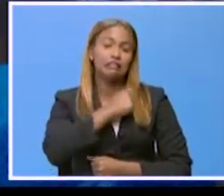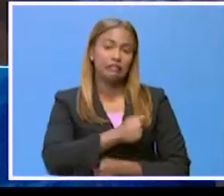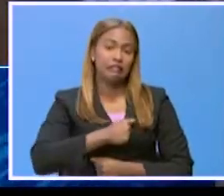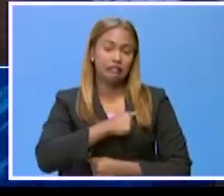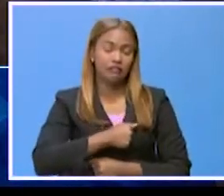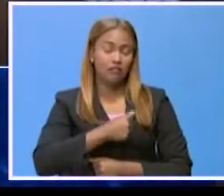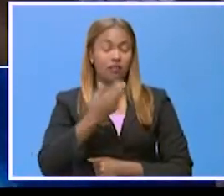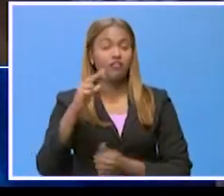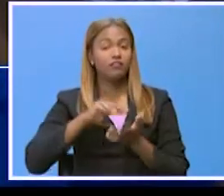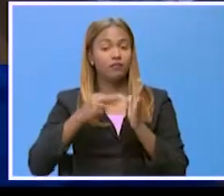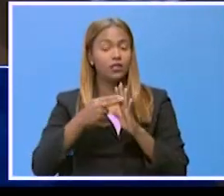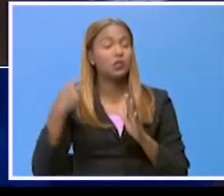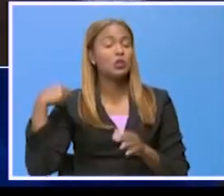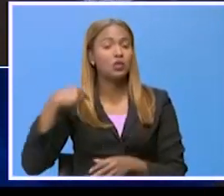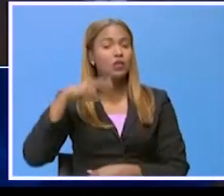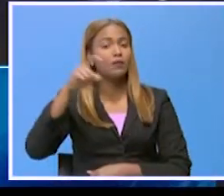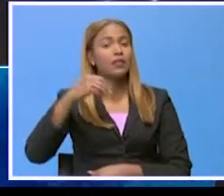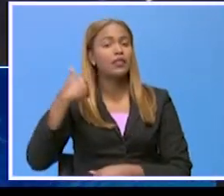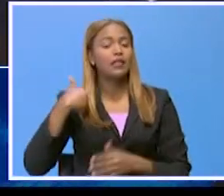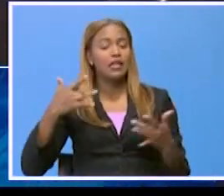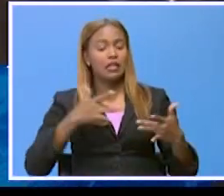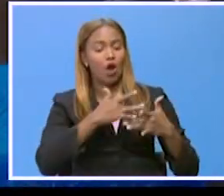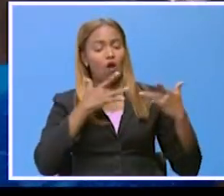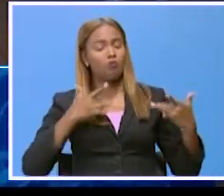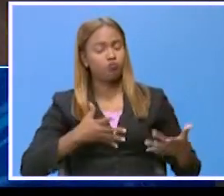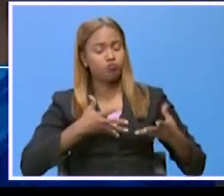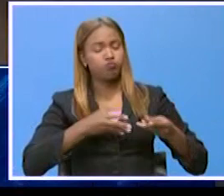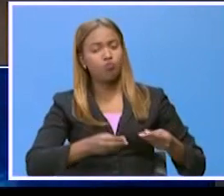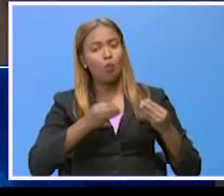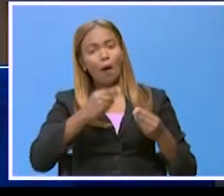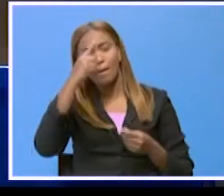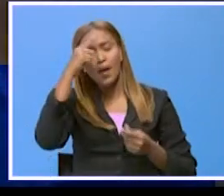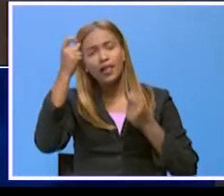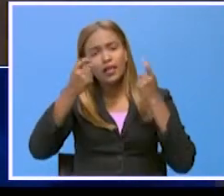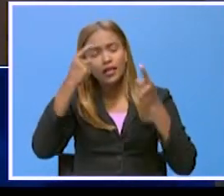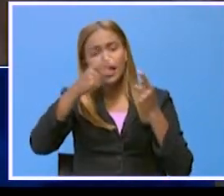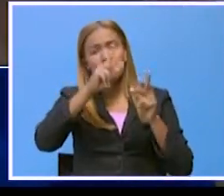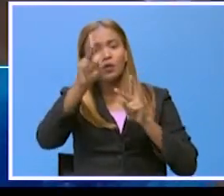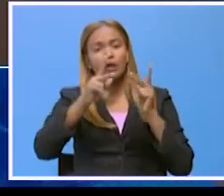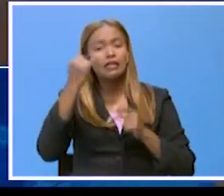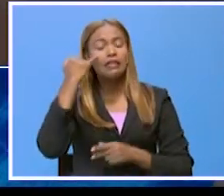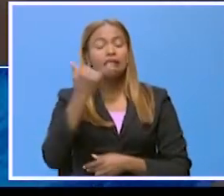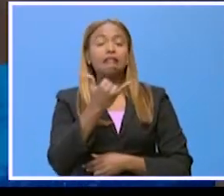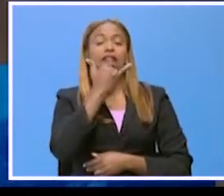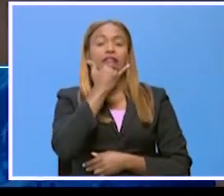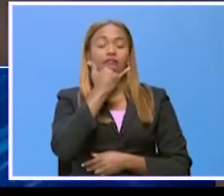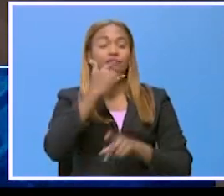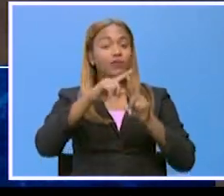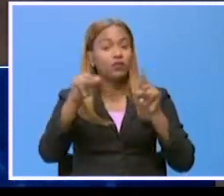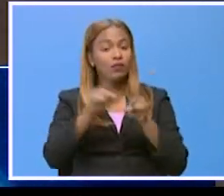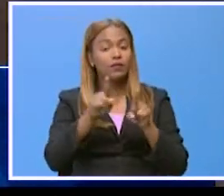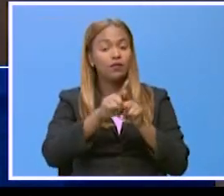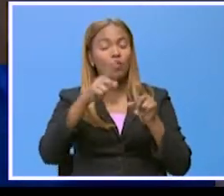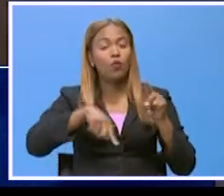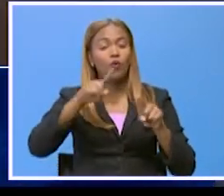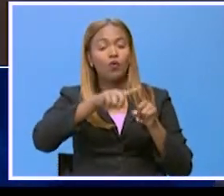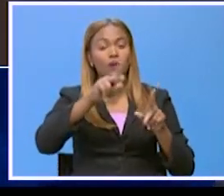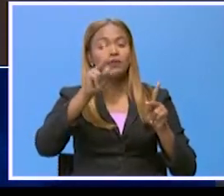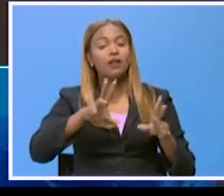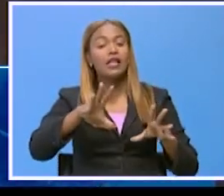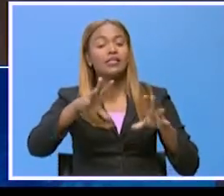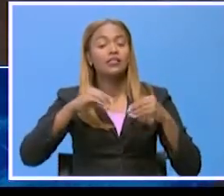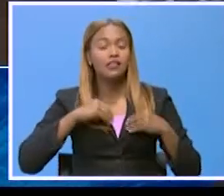tenemos nosotros también que tener nuestro corazón noble para entender cuando una persona se equivoca pero sobre todo cuando una persona lo